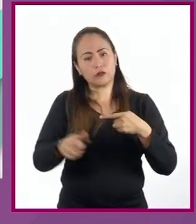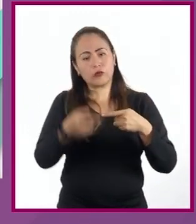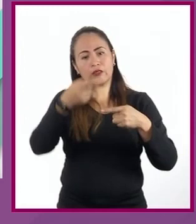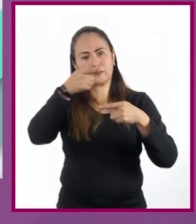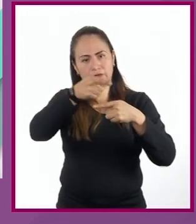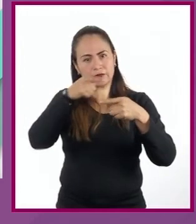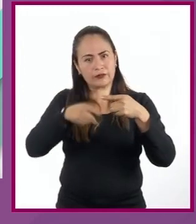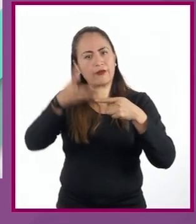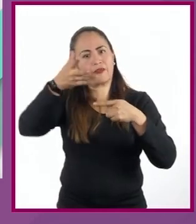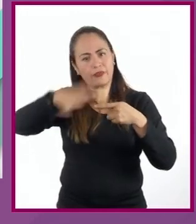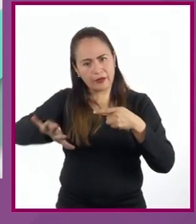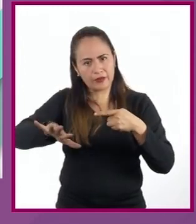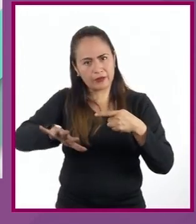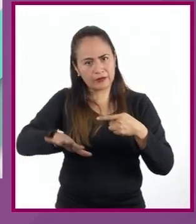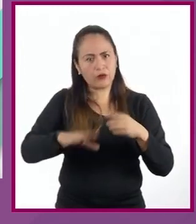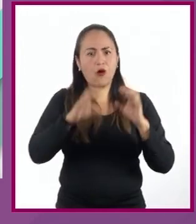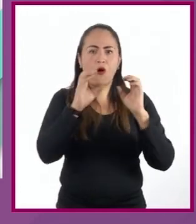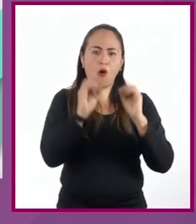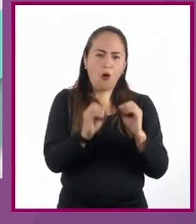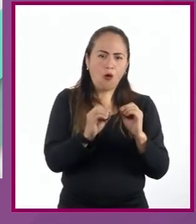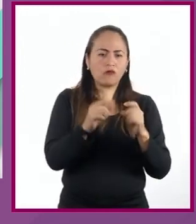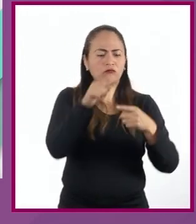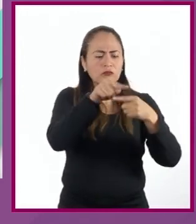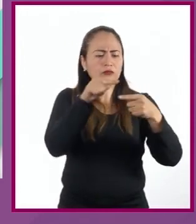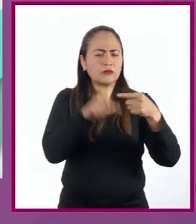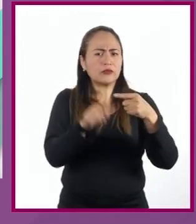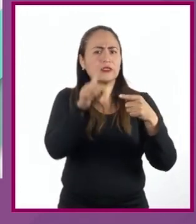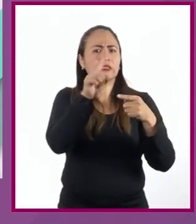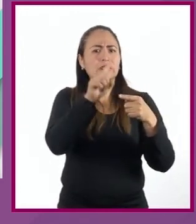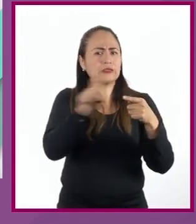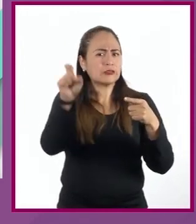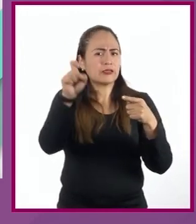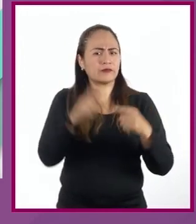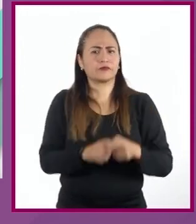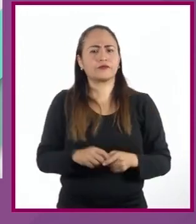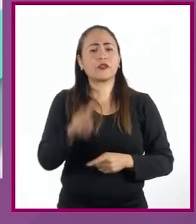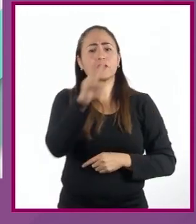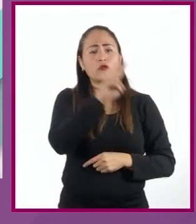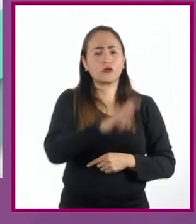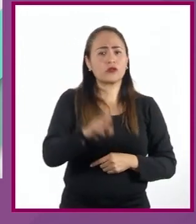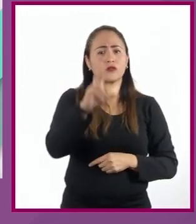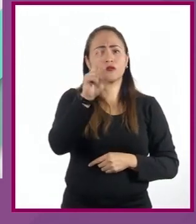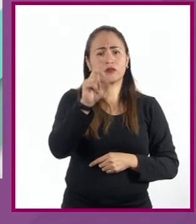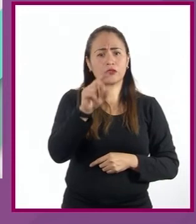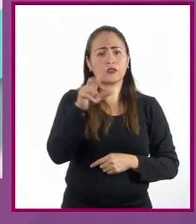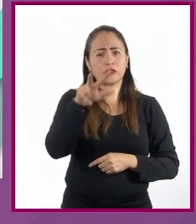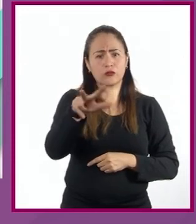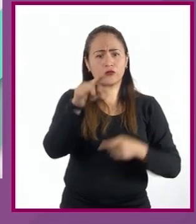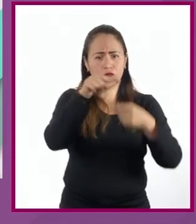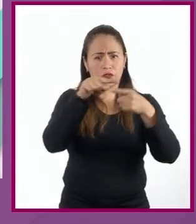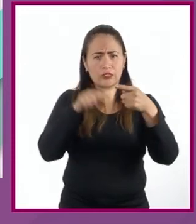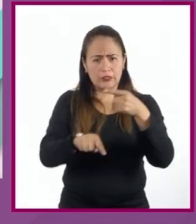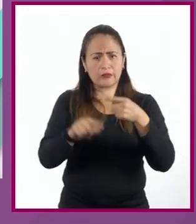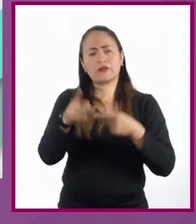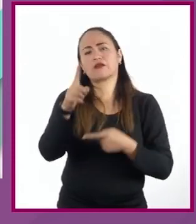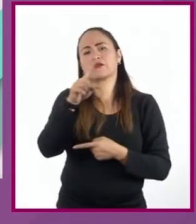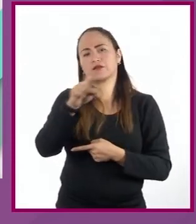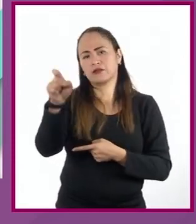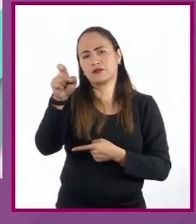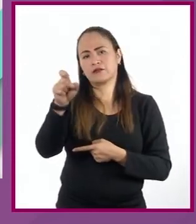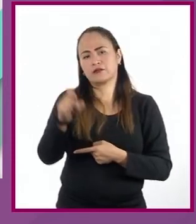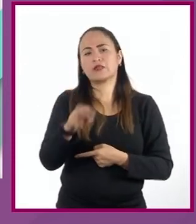o dividiremos entre 100. Al dividir 238 entre 100, el resultado